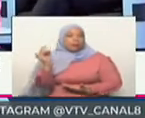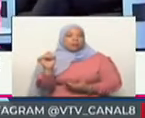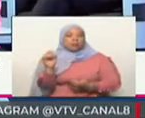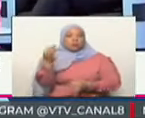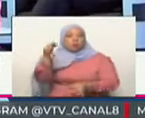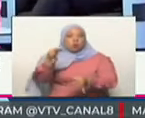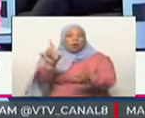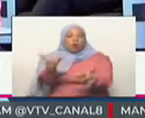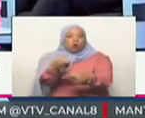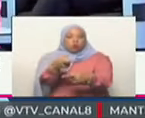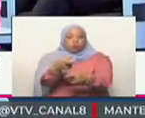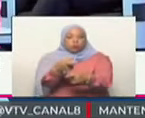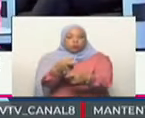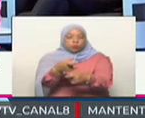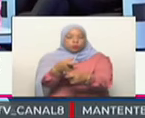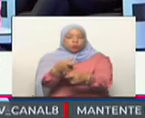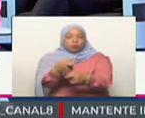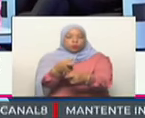agosto